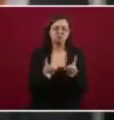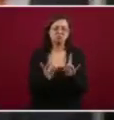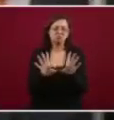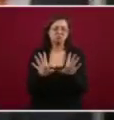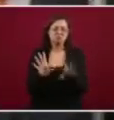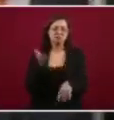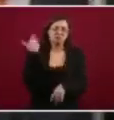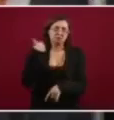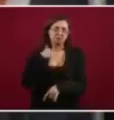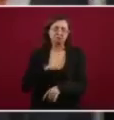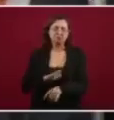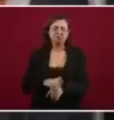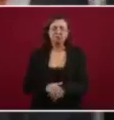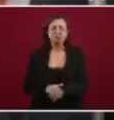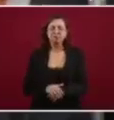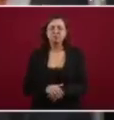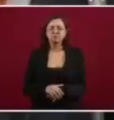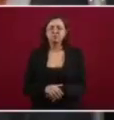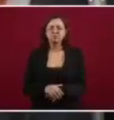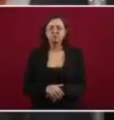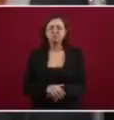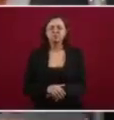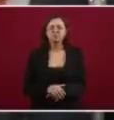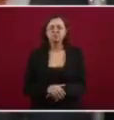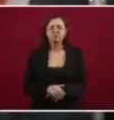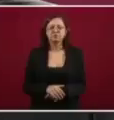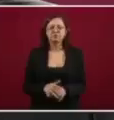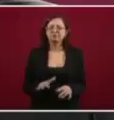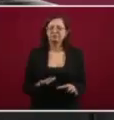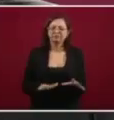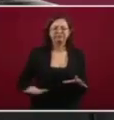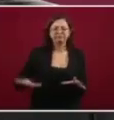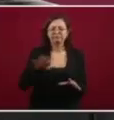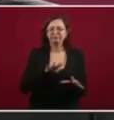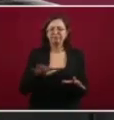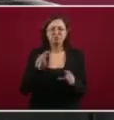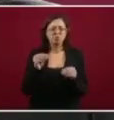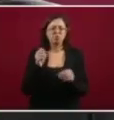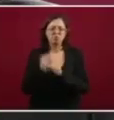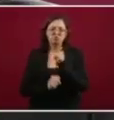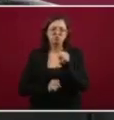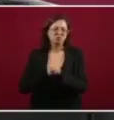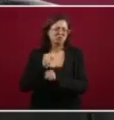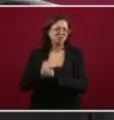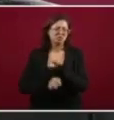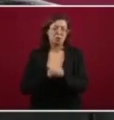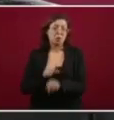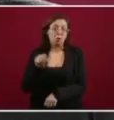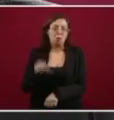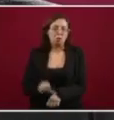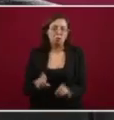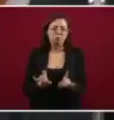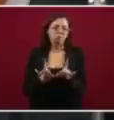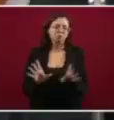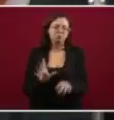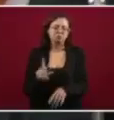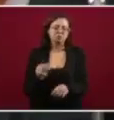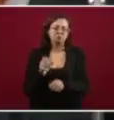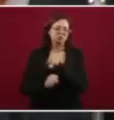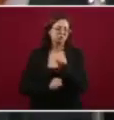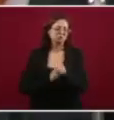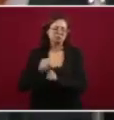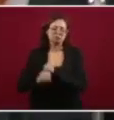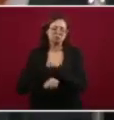¿no? Es una región que tiene muchos años, ¿no? No es de hoy, claro, pero donde las